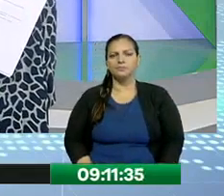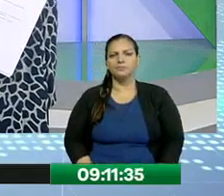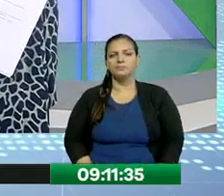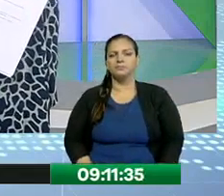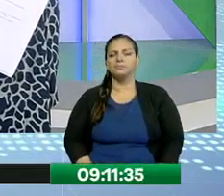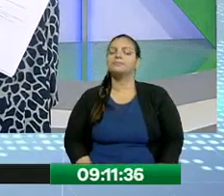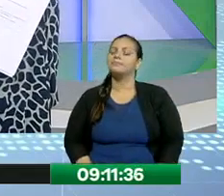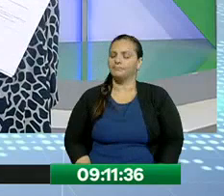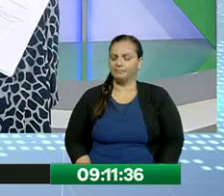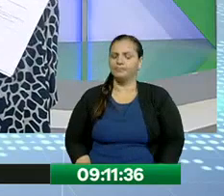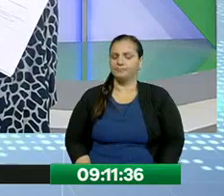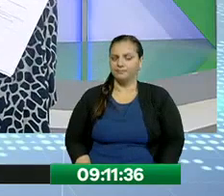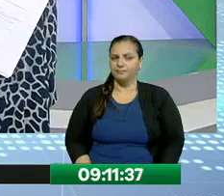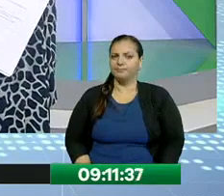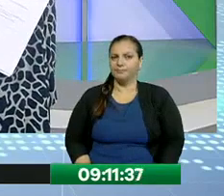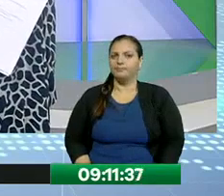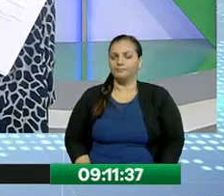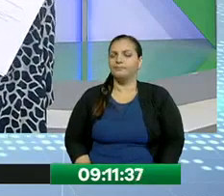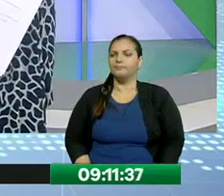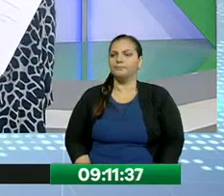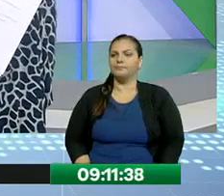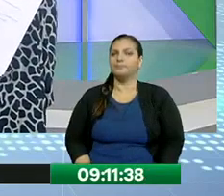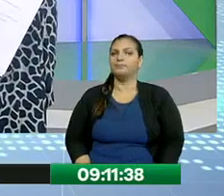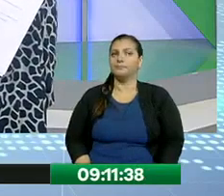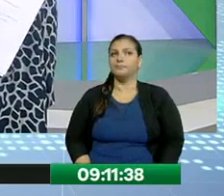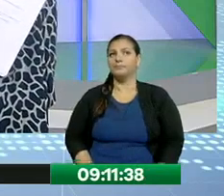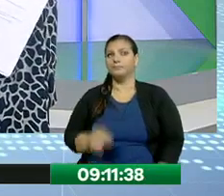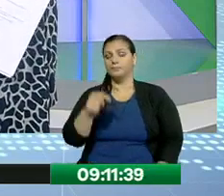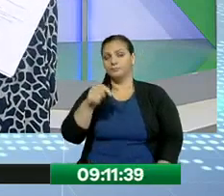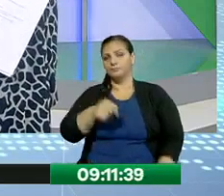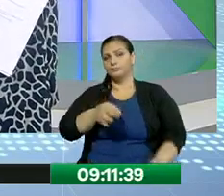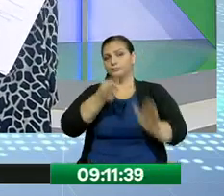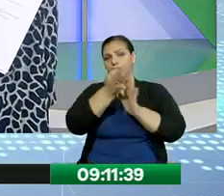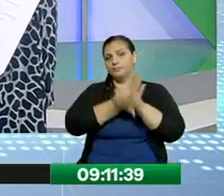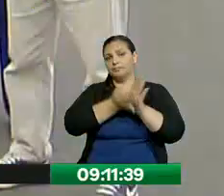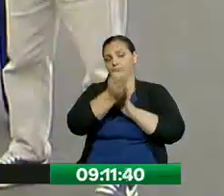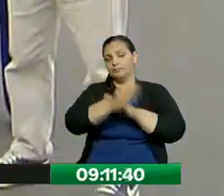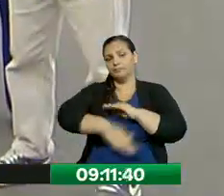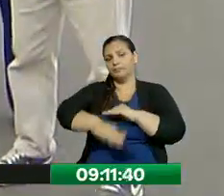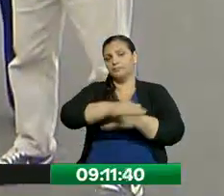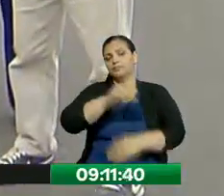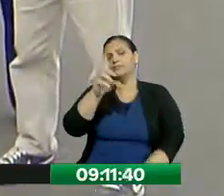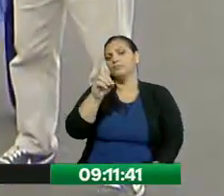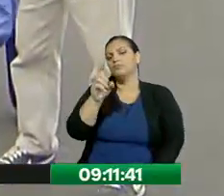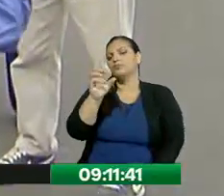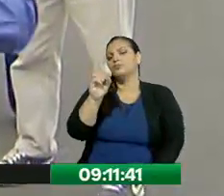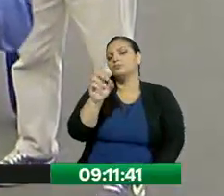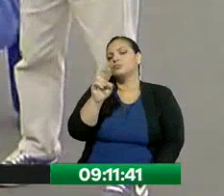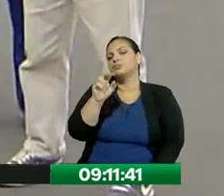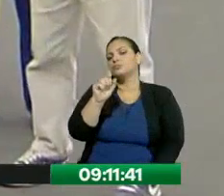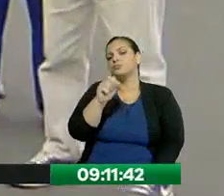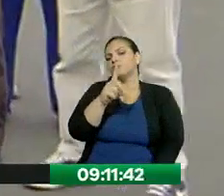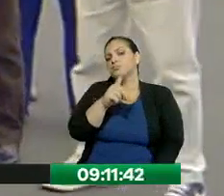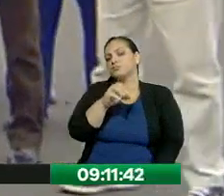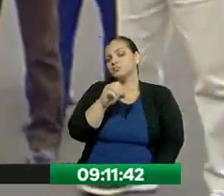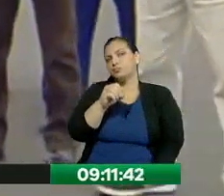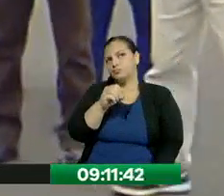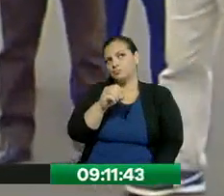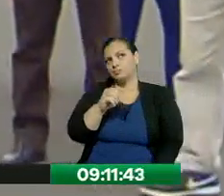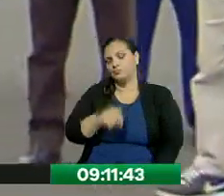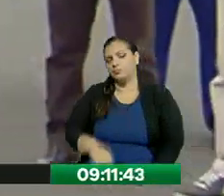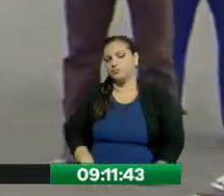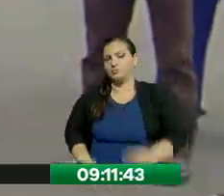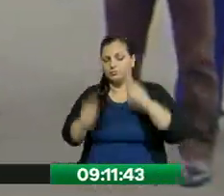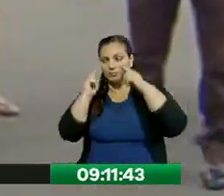Así es, Rosita, amigos televidentes, nosotros continuamos desde el Cantón Durán, Ciudadela, El Dorado. Por acá, y si podemos